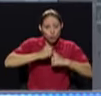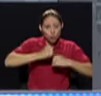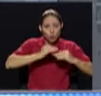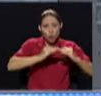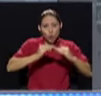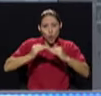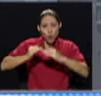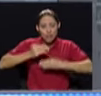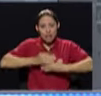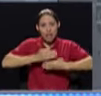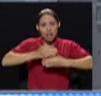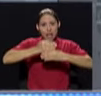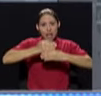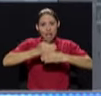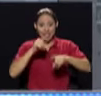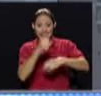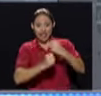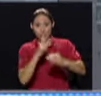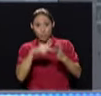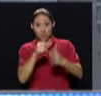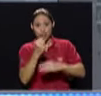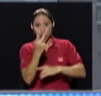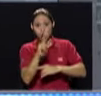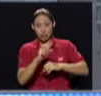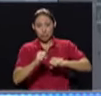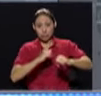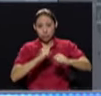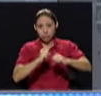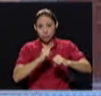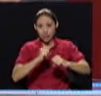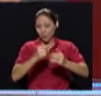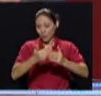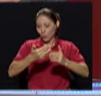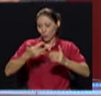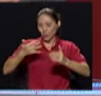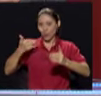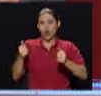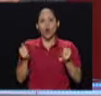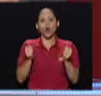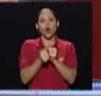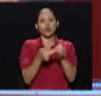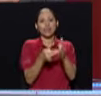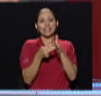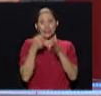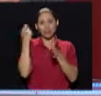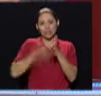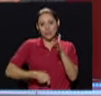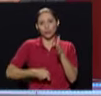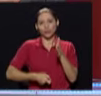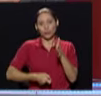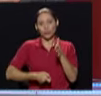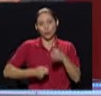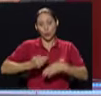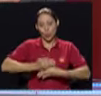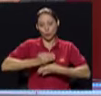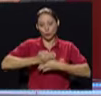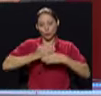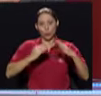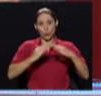grande de nuevo, magnitud 7.6, todas fueron construidas con requerimientos más estrictos en términos de